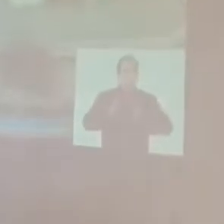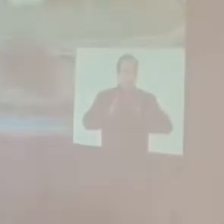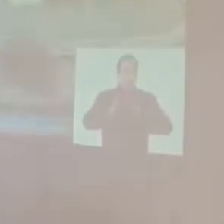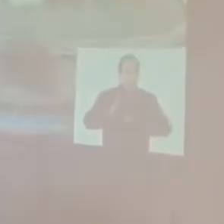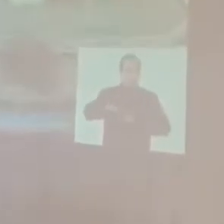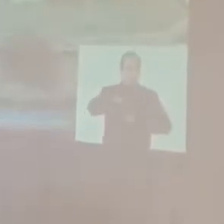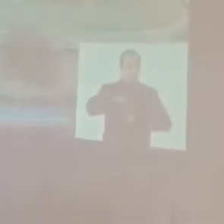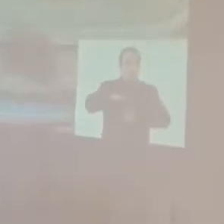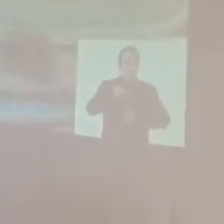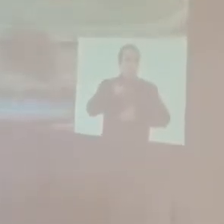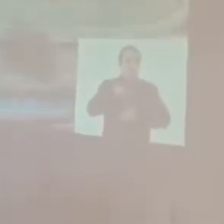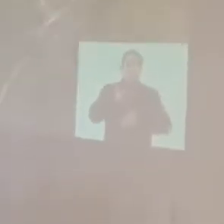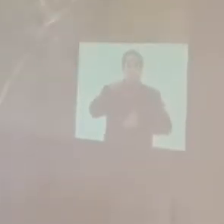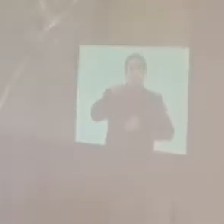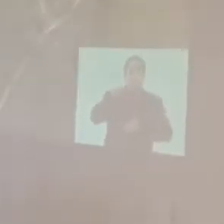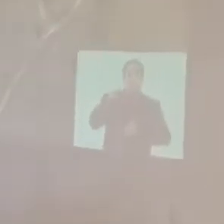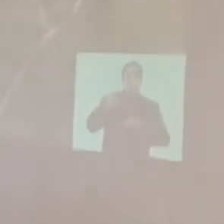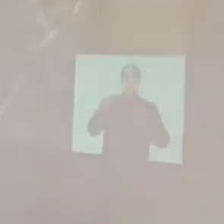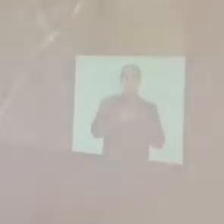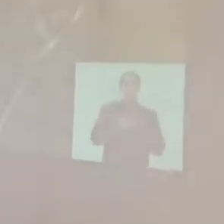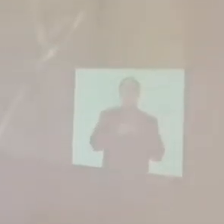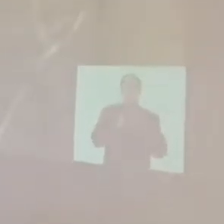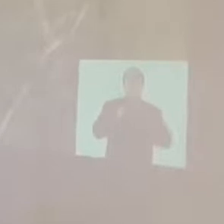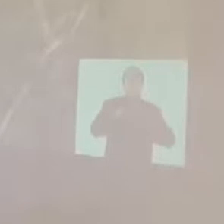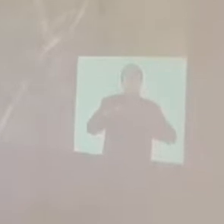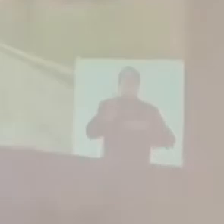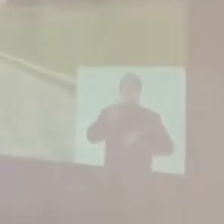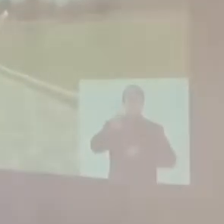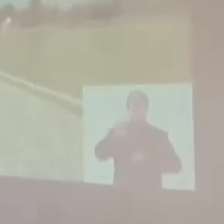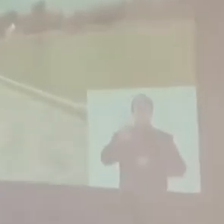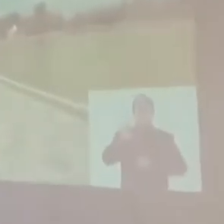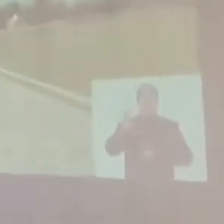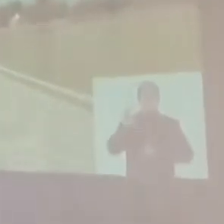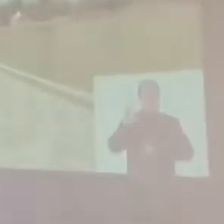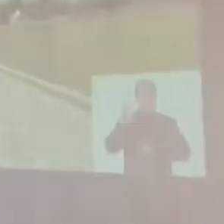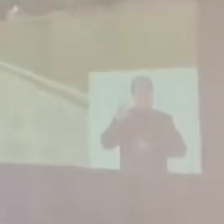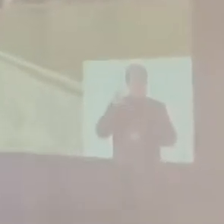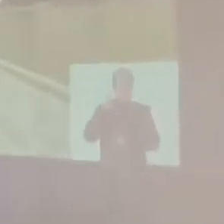70 hectáreas de la cuarta sección del bosque.